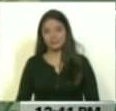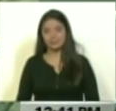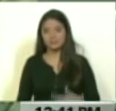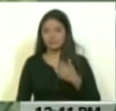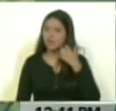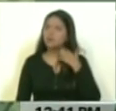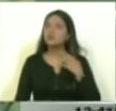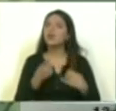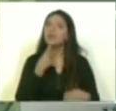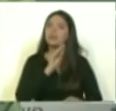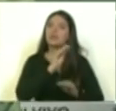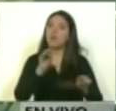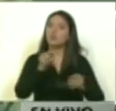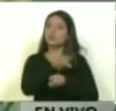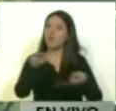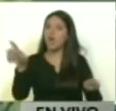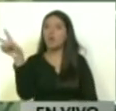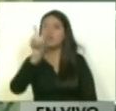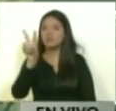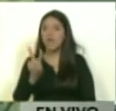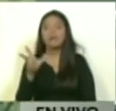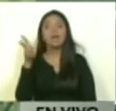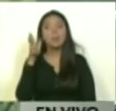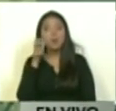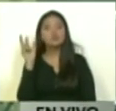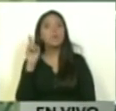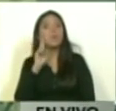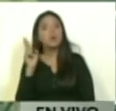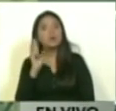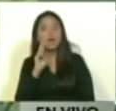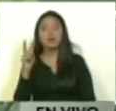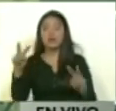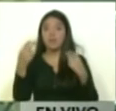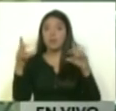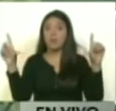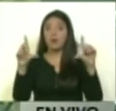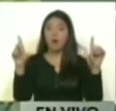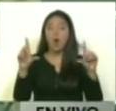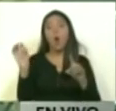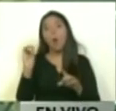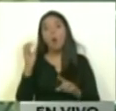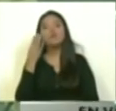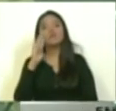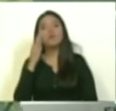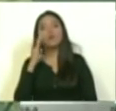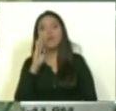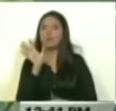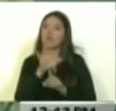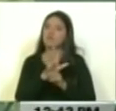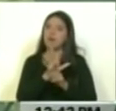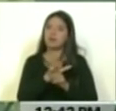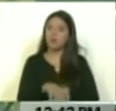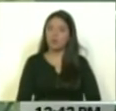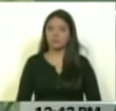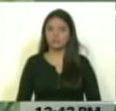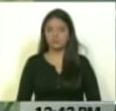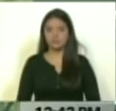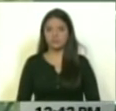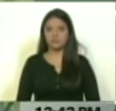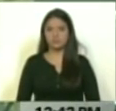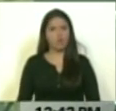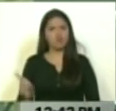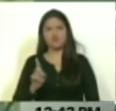le digo a los venezolanos que me escuchan por radio, por televisión, por Facebook Live, por Periscope, no es